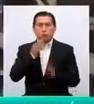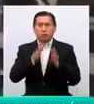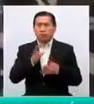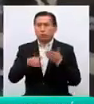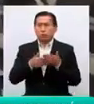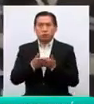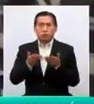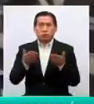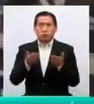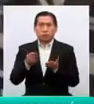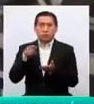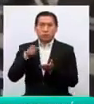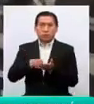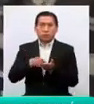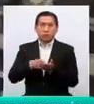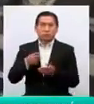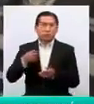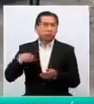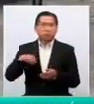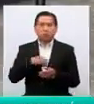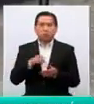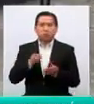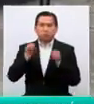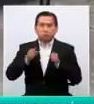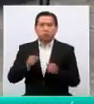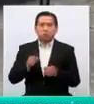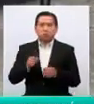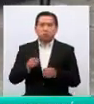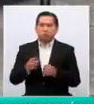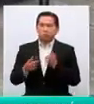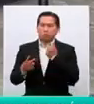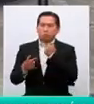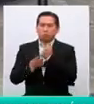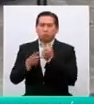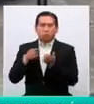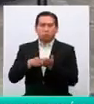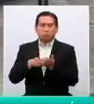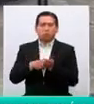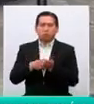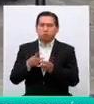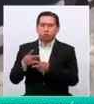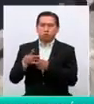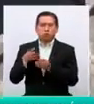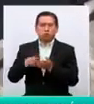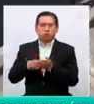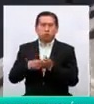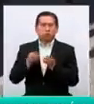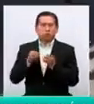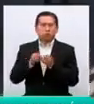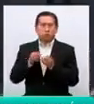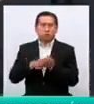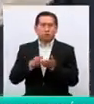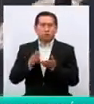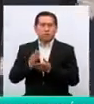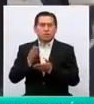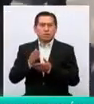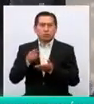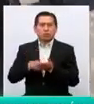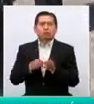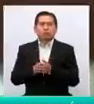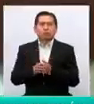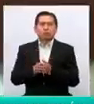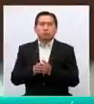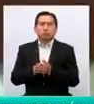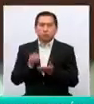por supuesto eso nos permite guardar y preservar precisamente ese derecho que es